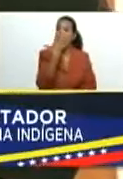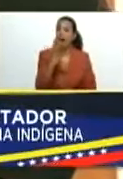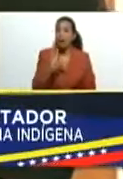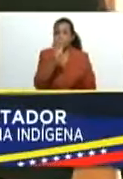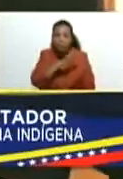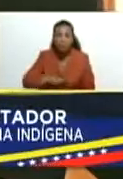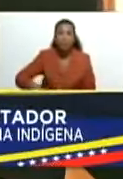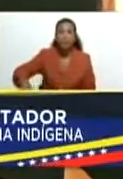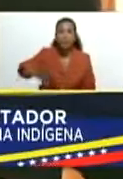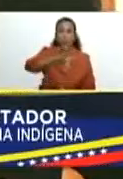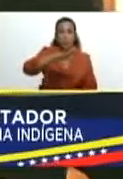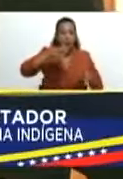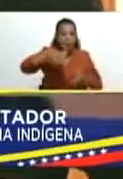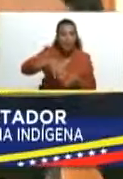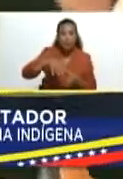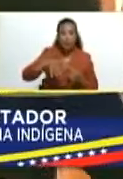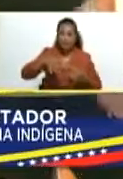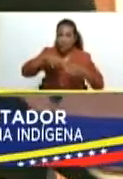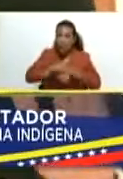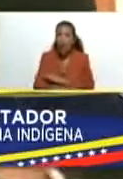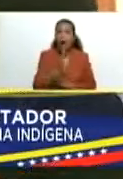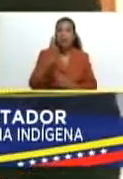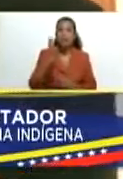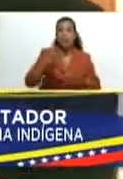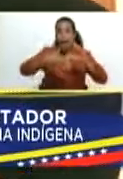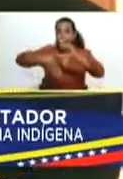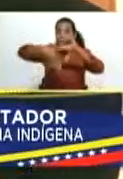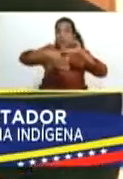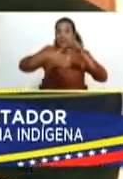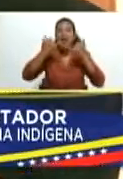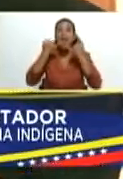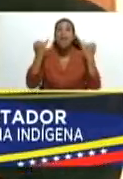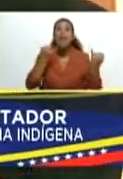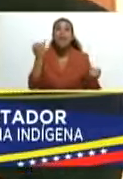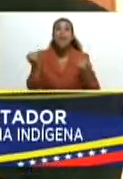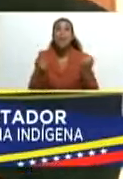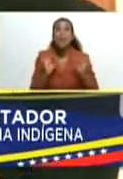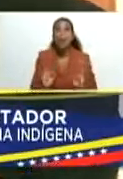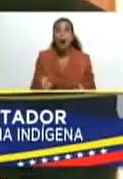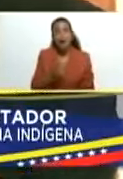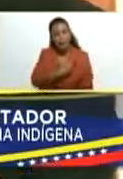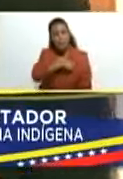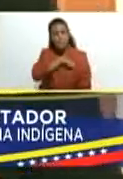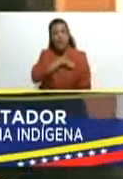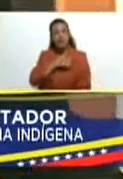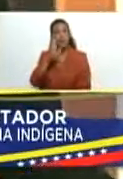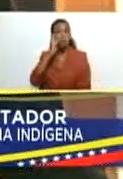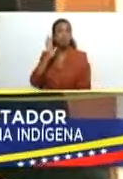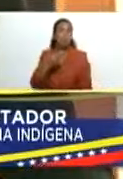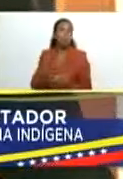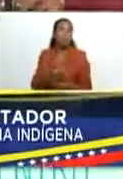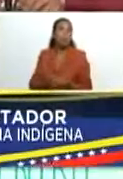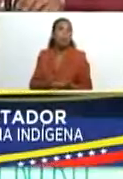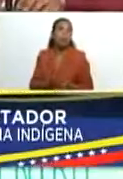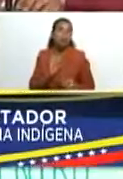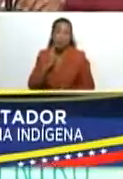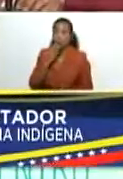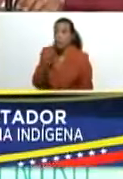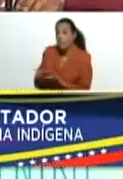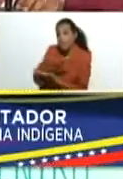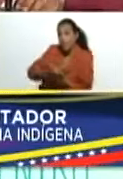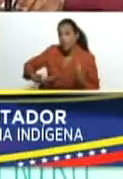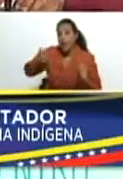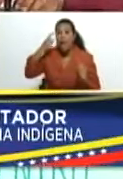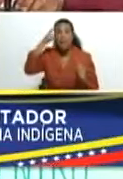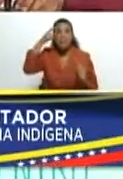hermosa nacionalidad nuestroamericana, pues bueno, yo hago la propuesta de que España cambie, con su permiso, presidente, el Día